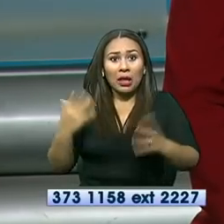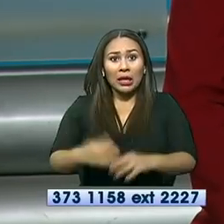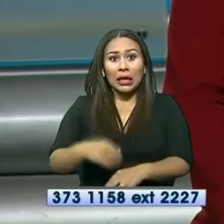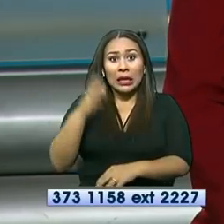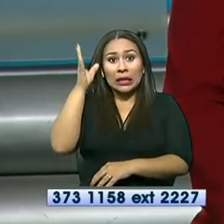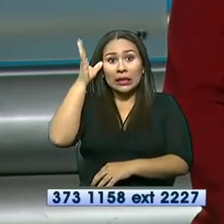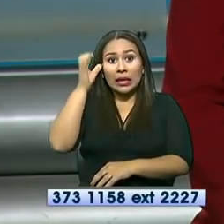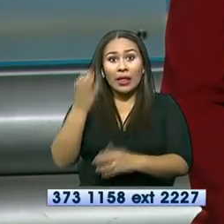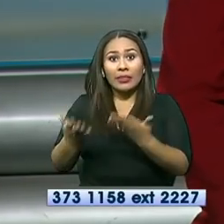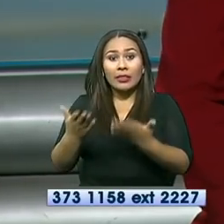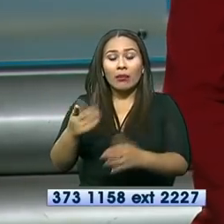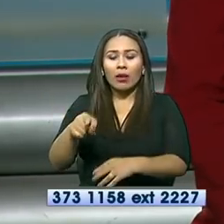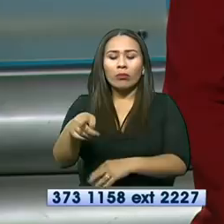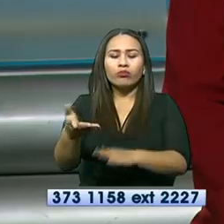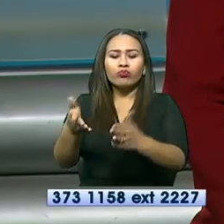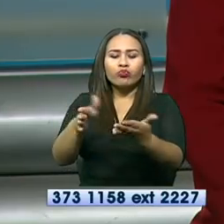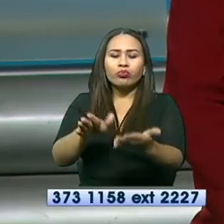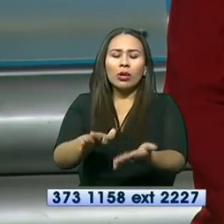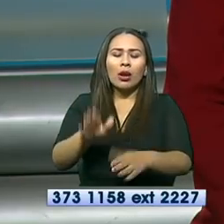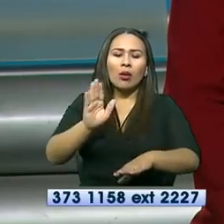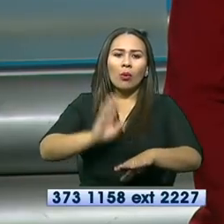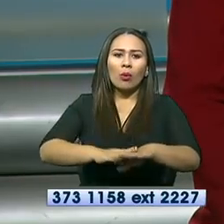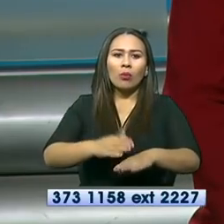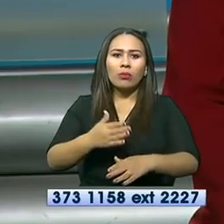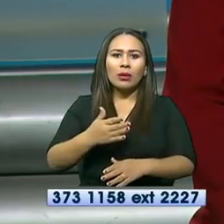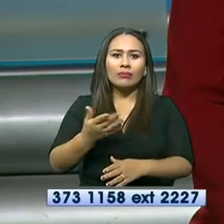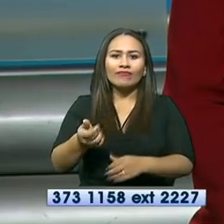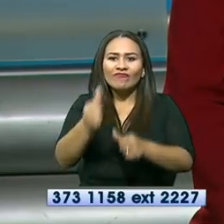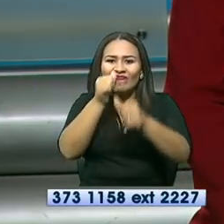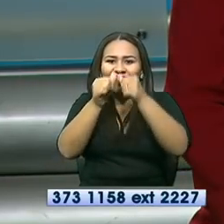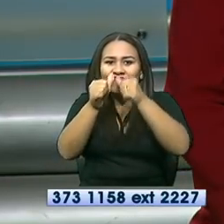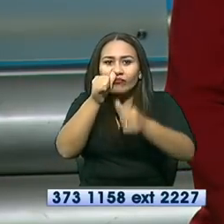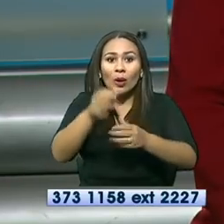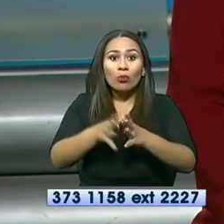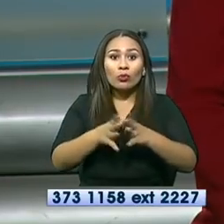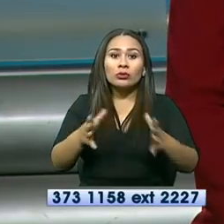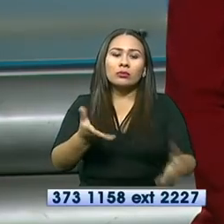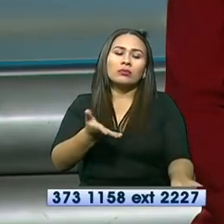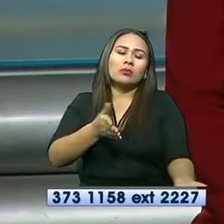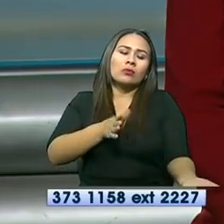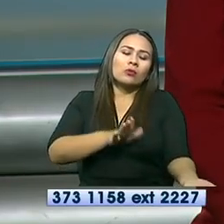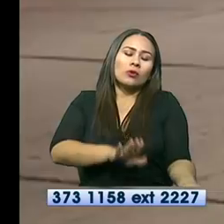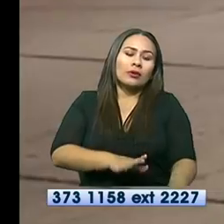haya fallecido como consecuencia de una sobredosis.